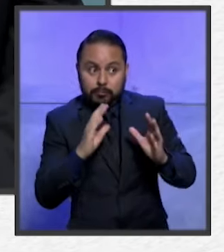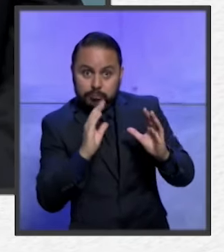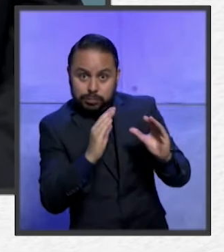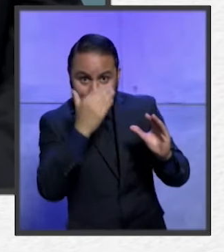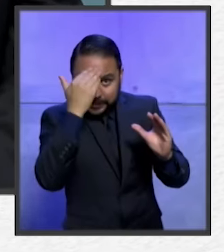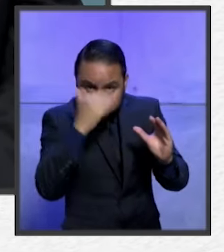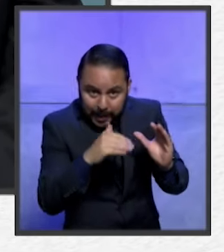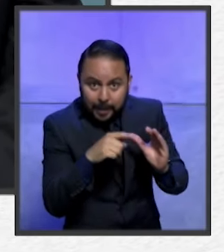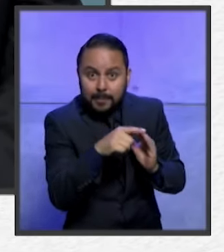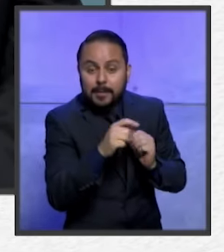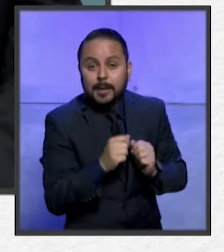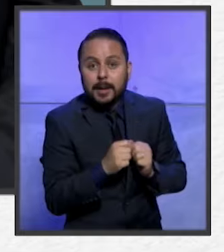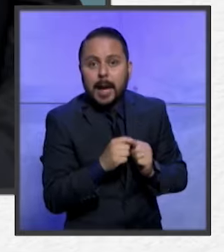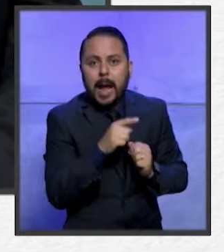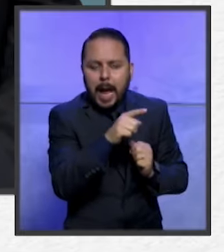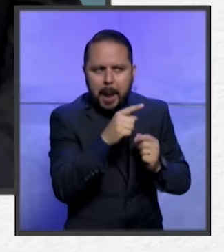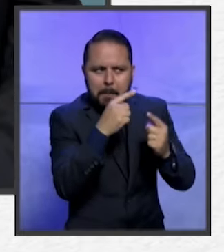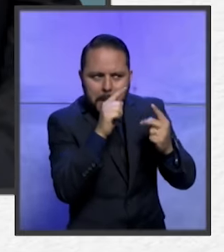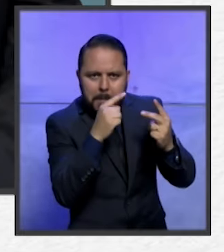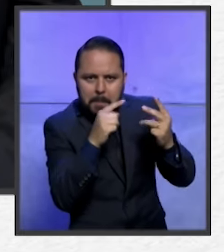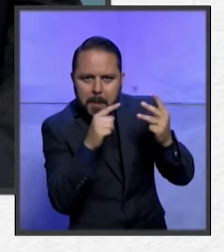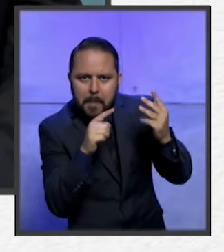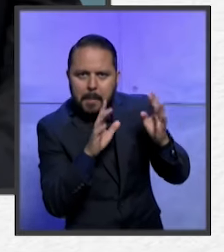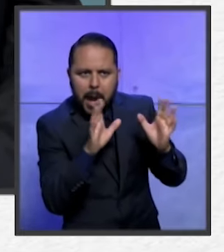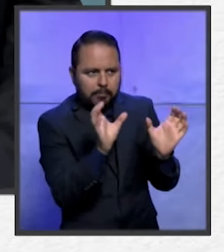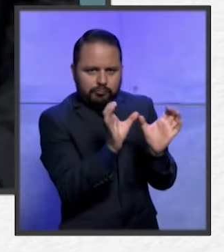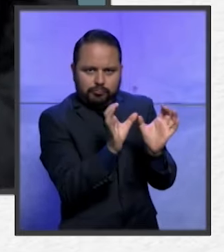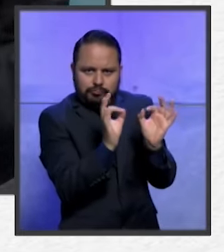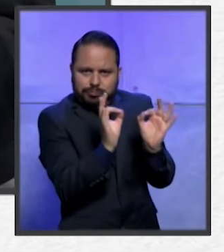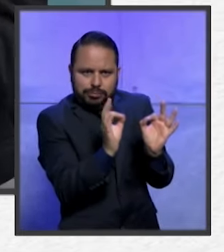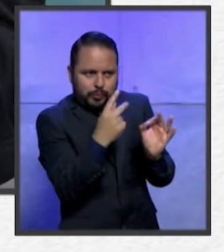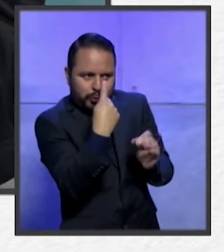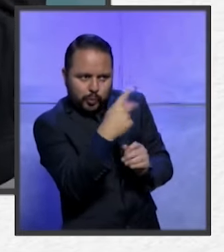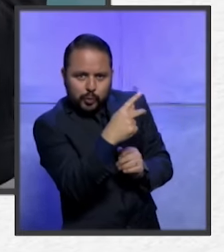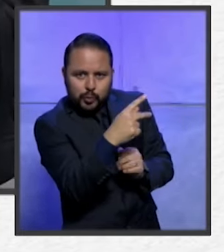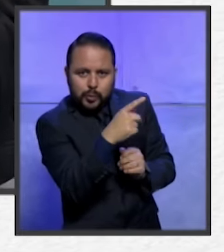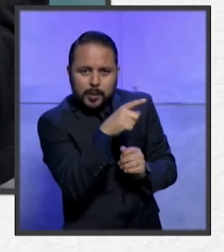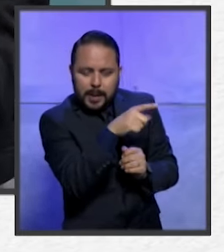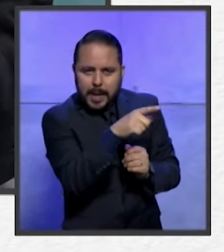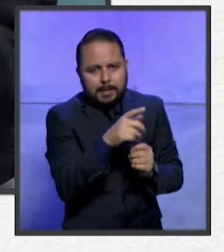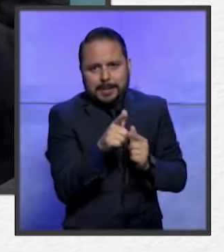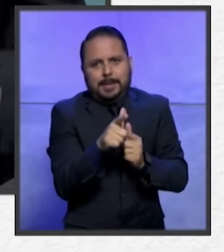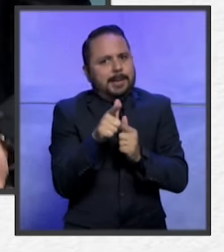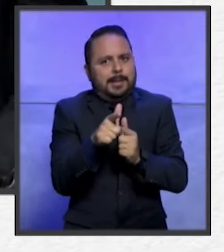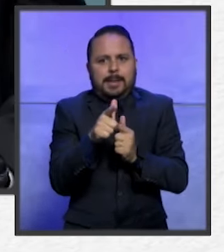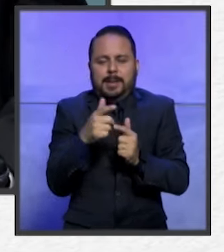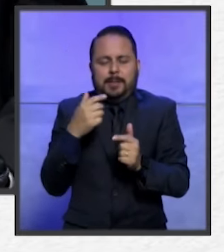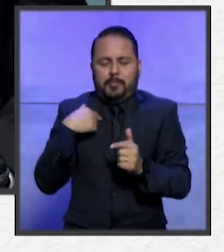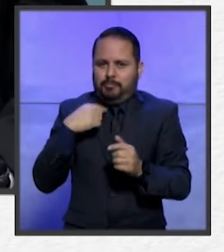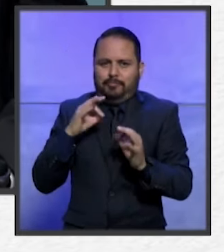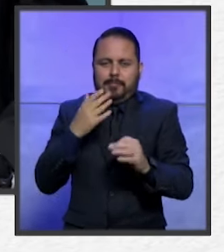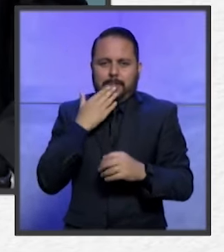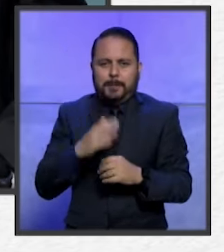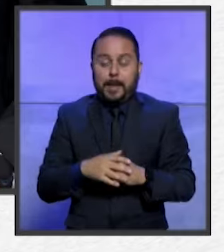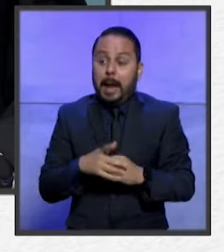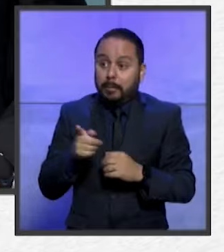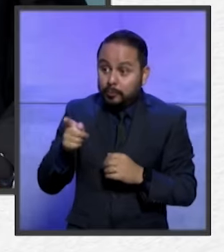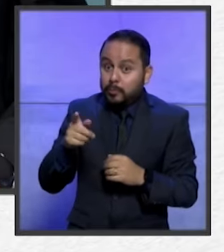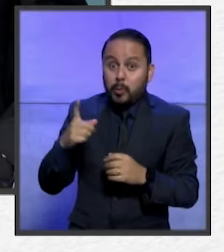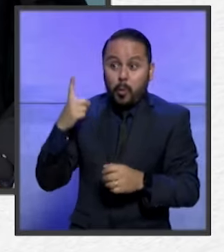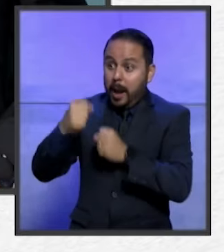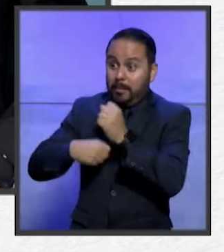eh aspectos que se tienen que acreditar para estar vigentes en en la carrera judicial bien todo